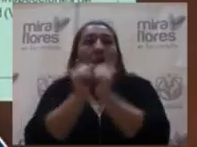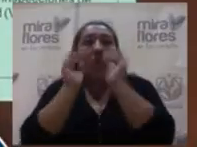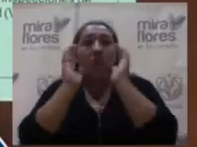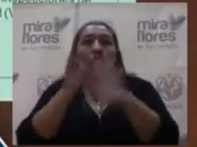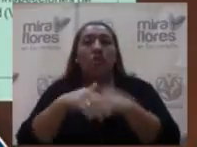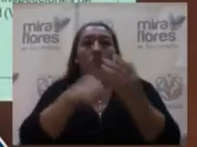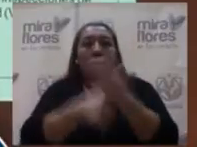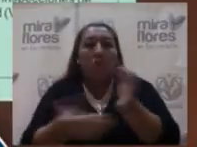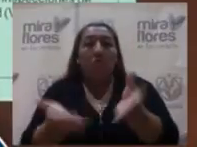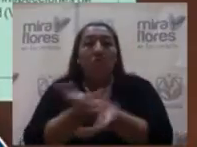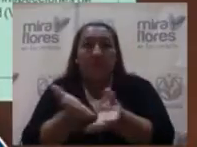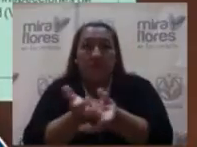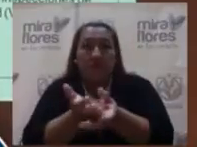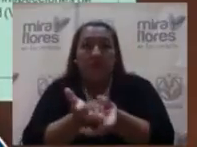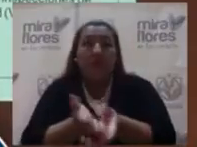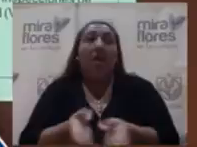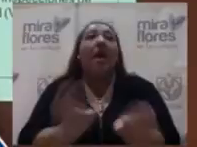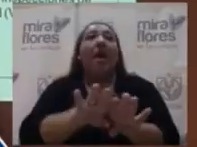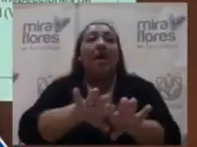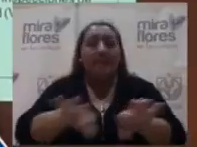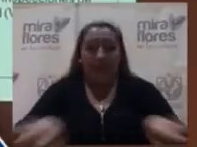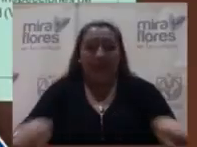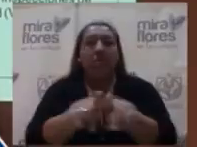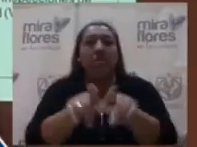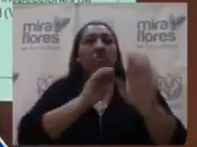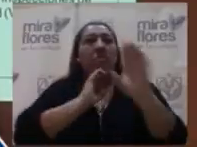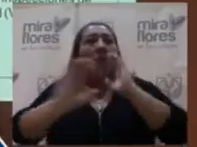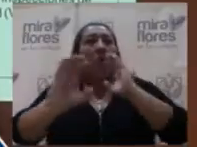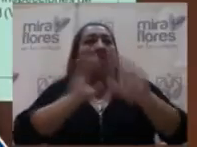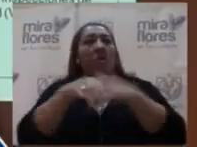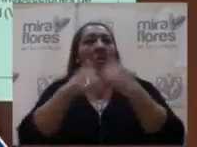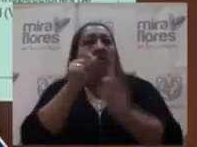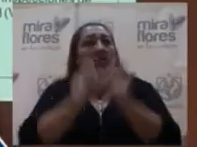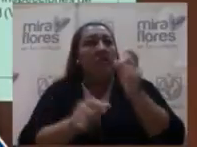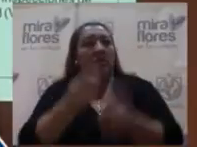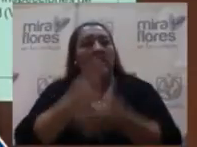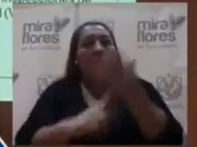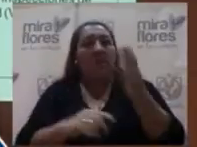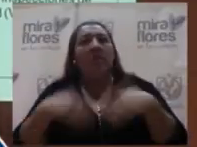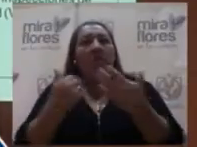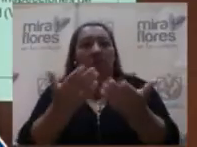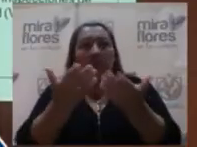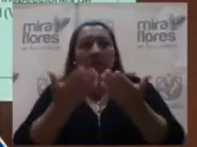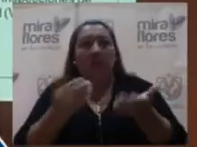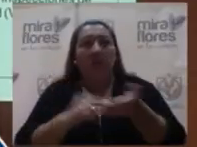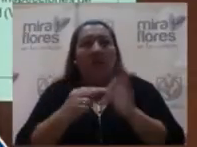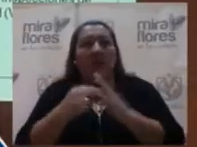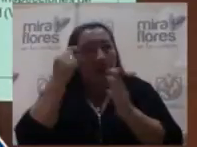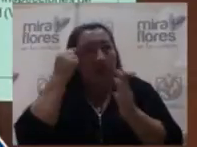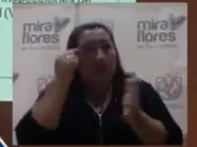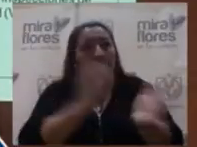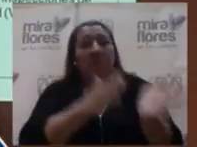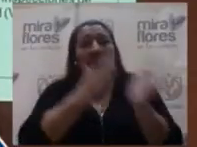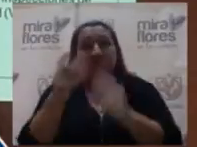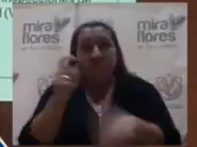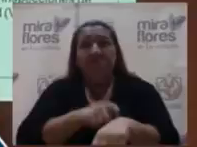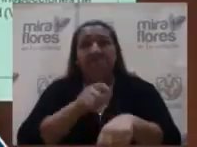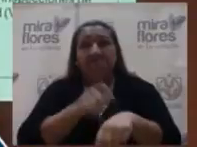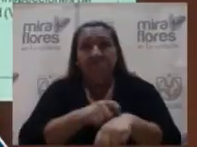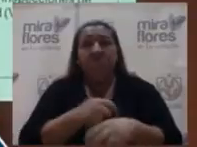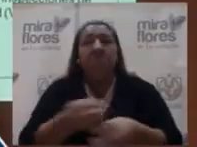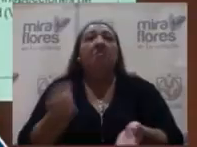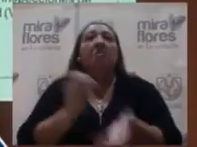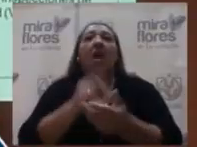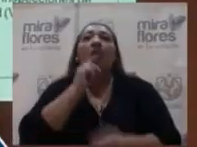de los expedientes. Asimismo, se conversa con todo el personal para pedirles que temporalmente pudieran tener un